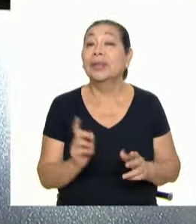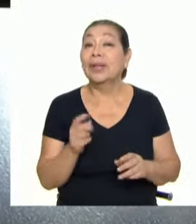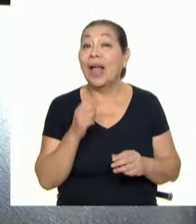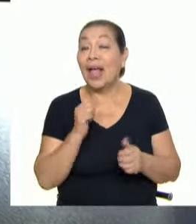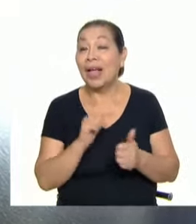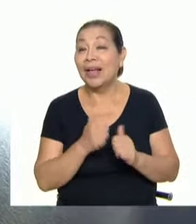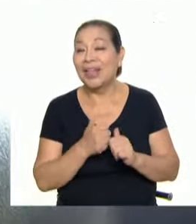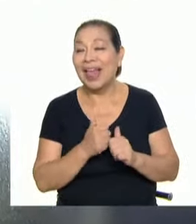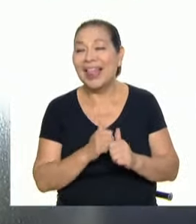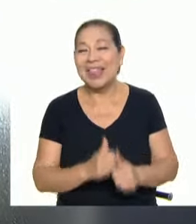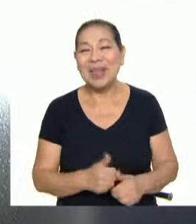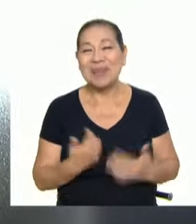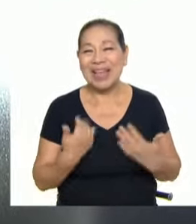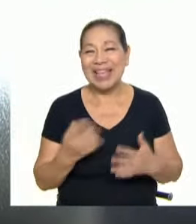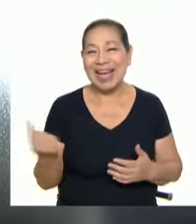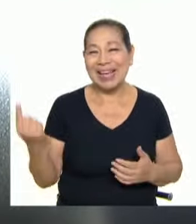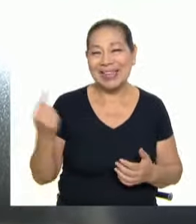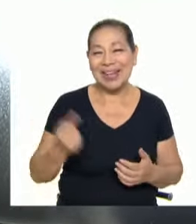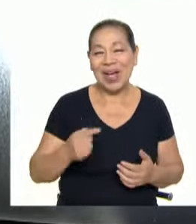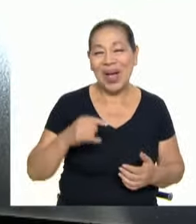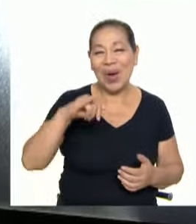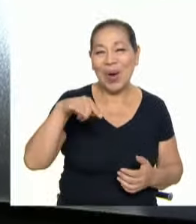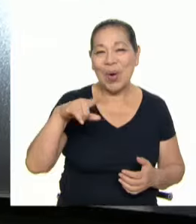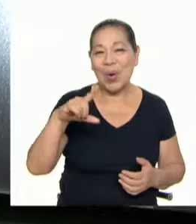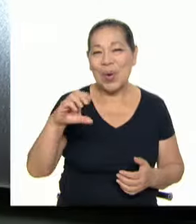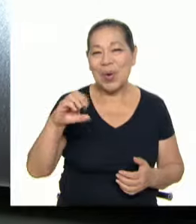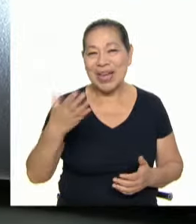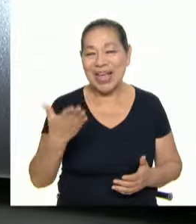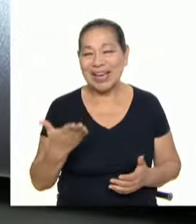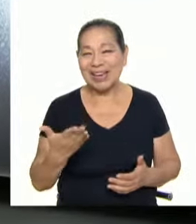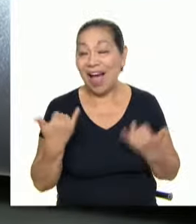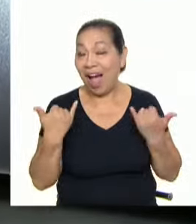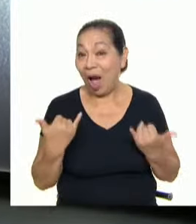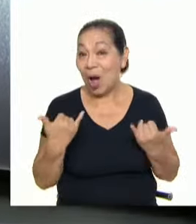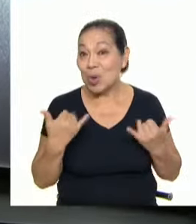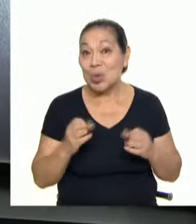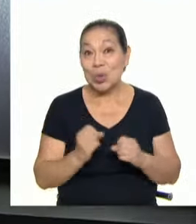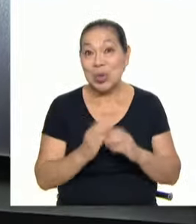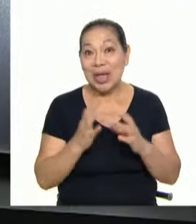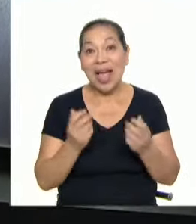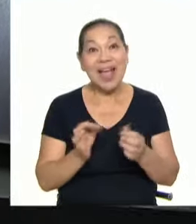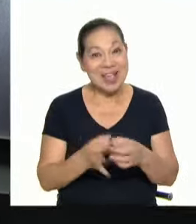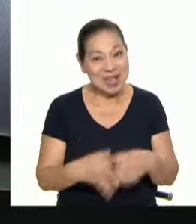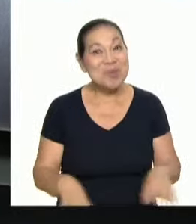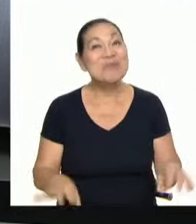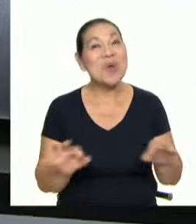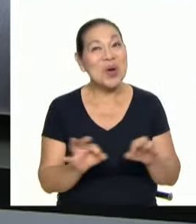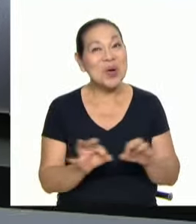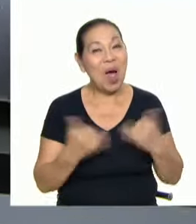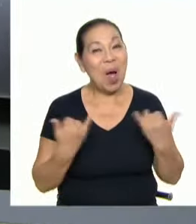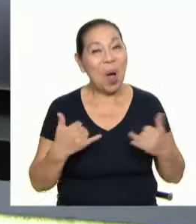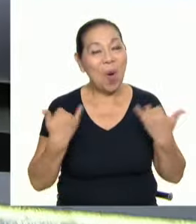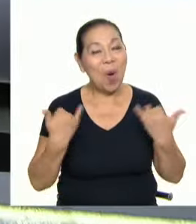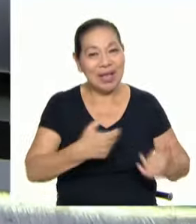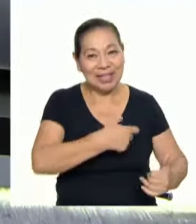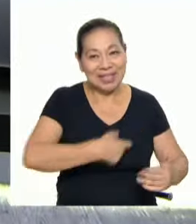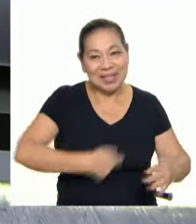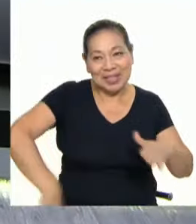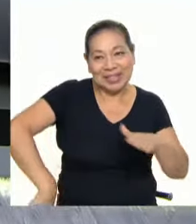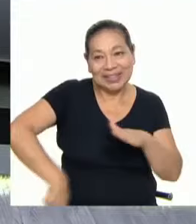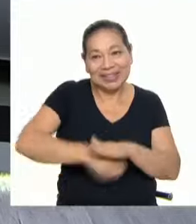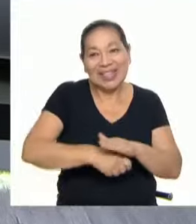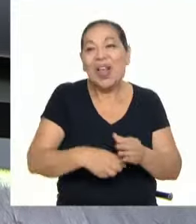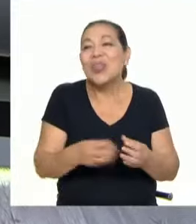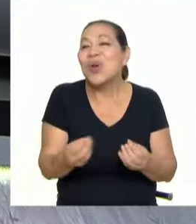de la información deportiva, y está con nosotros Julio Travesaño. Y es que hoy es un día importante. Así es, hoy juega nuestra selección frente a